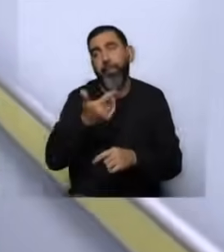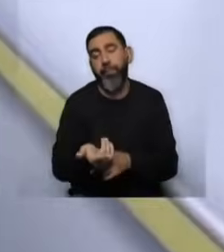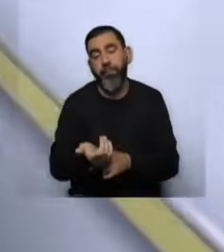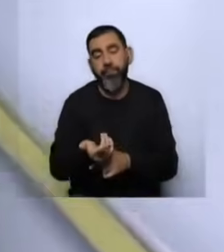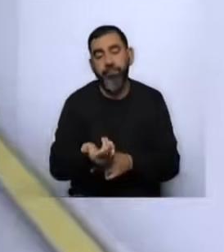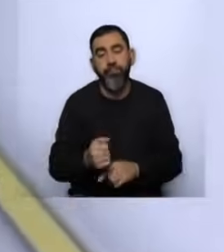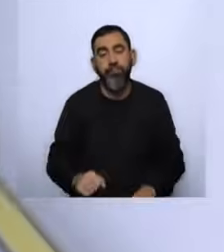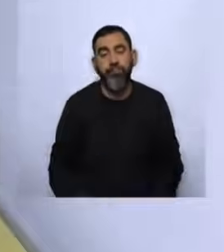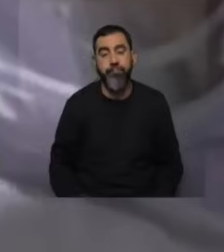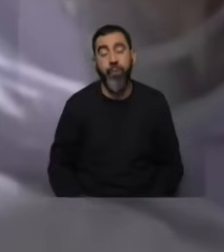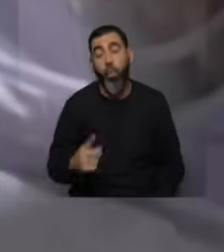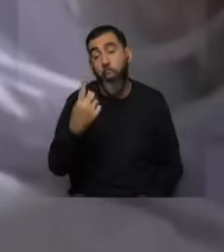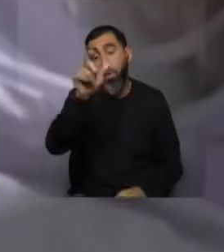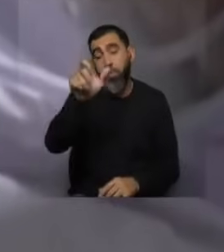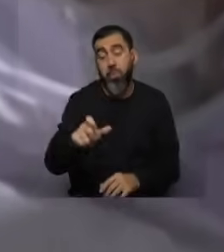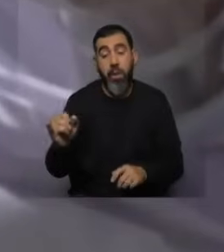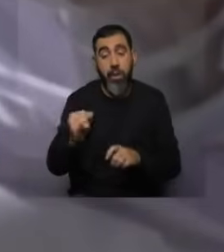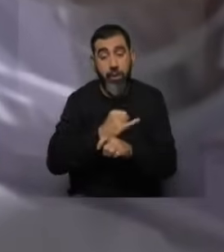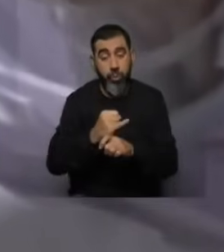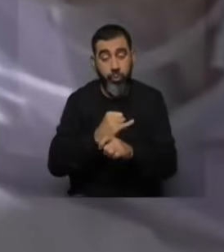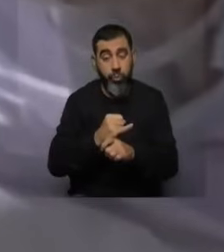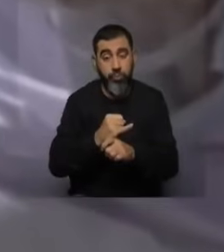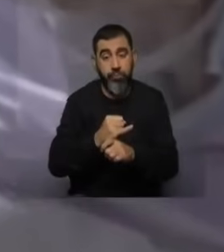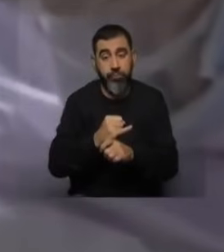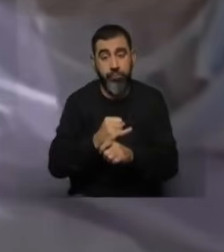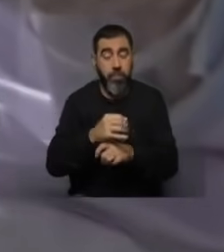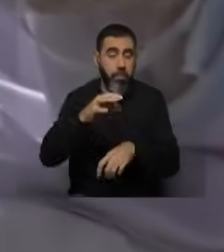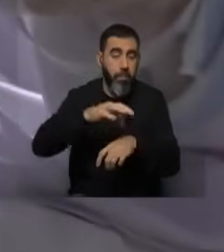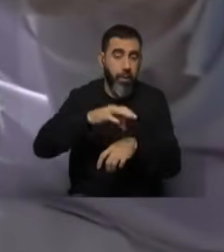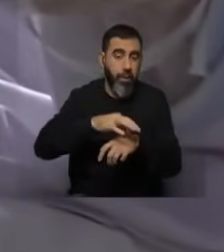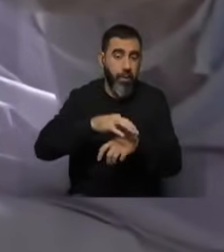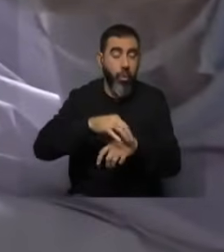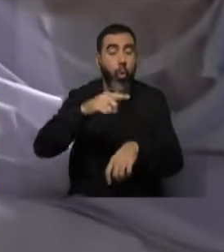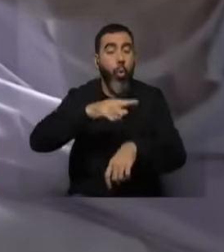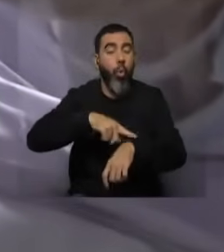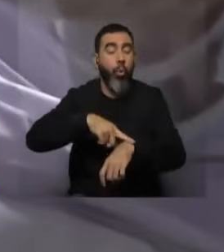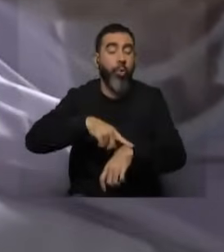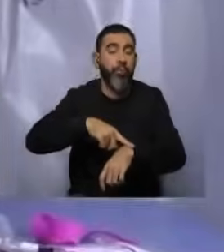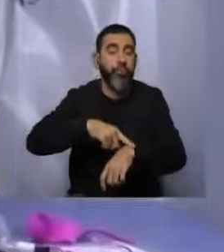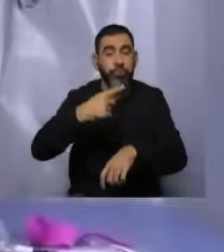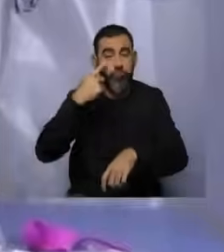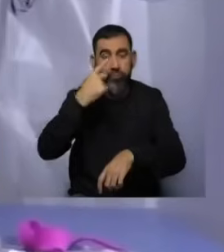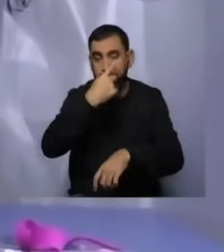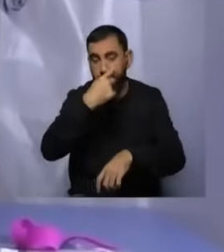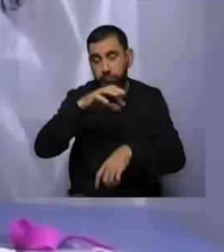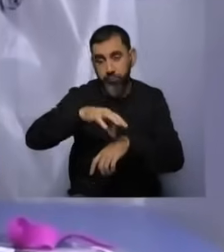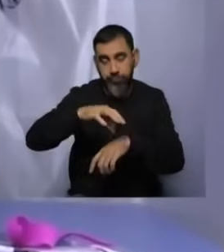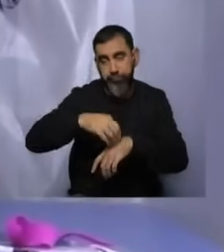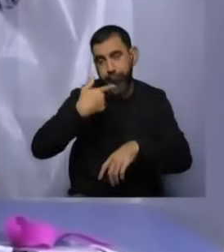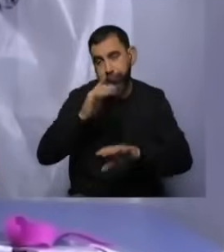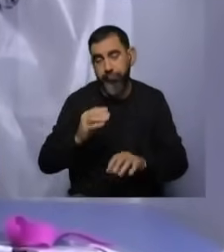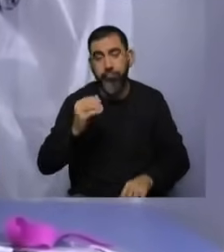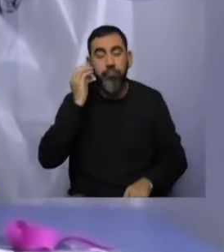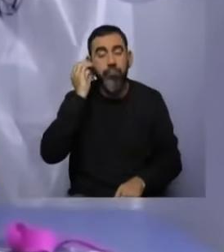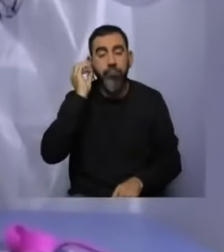eh un usuario de una institución el médico le da hora para el oftalmólogo eh